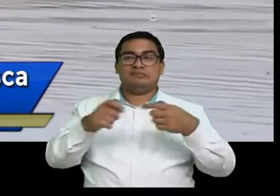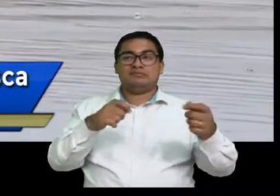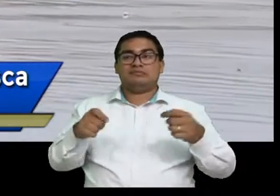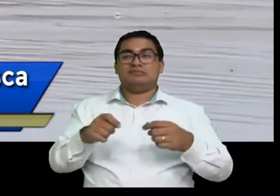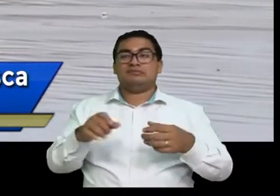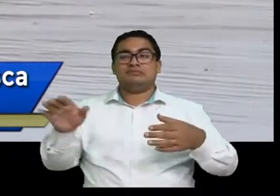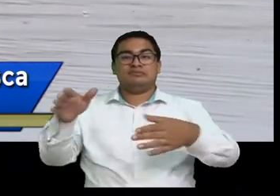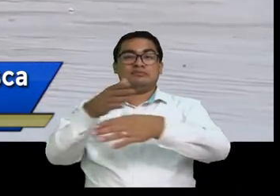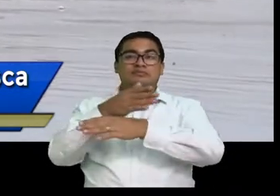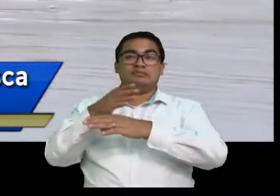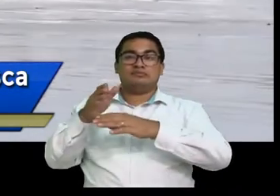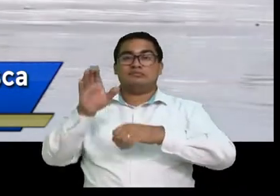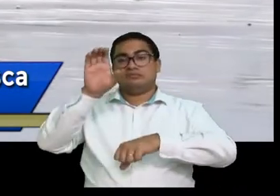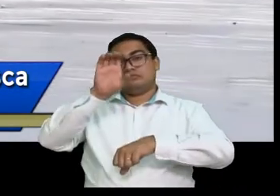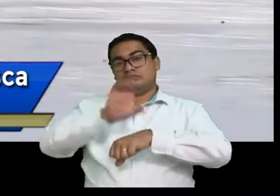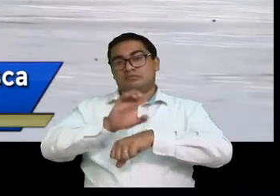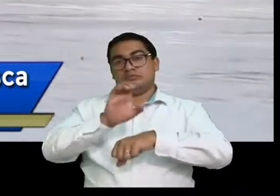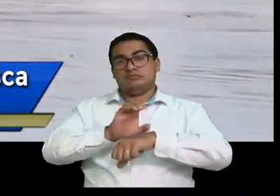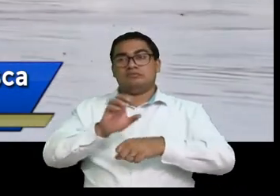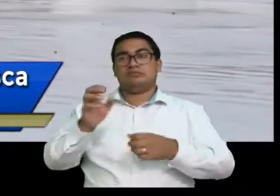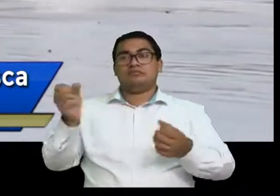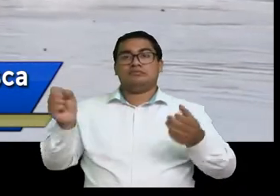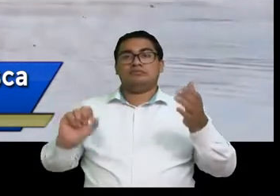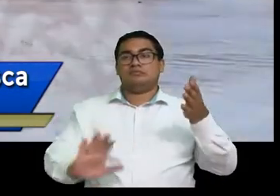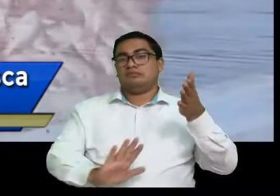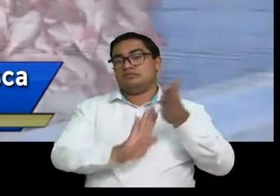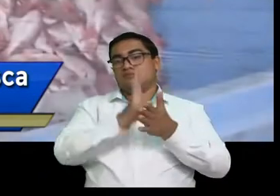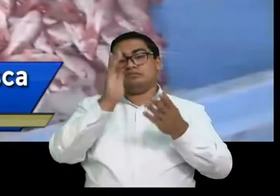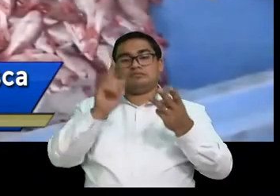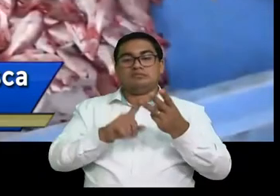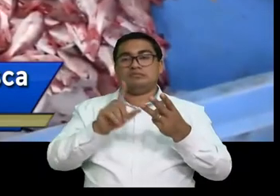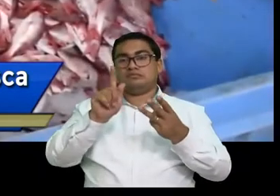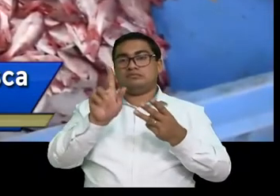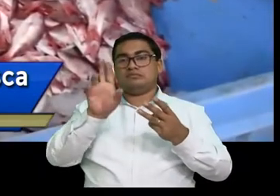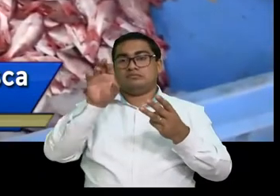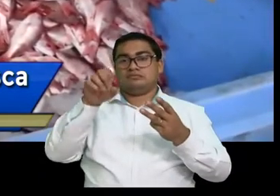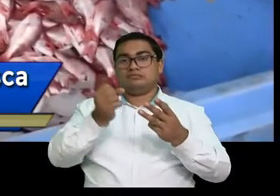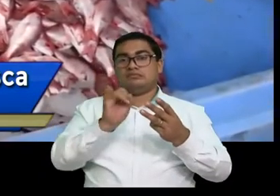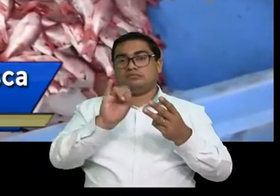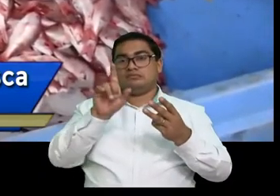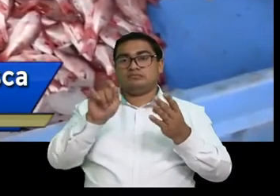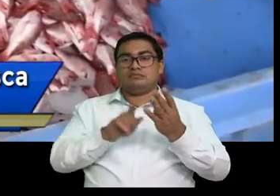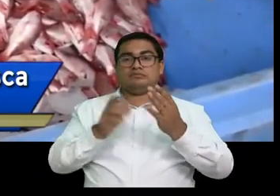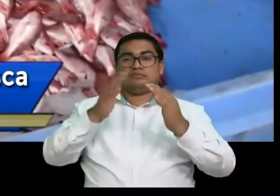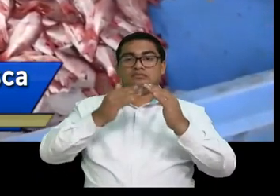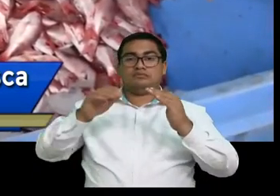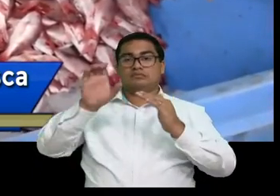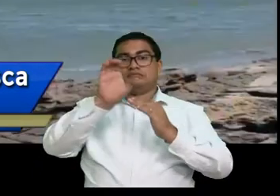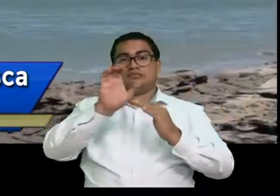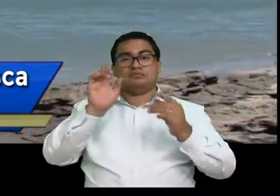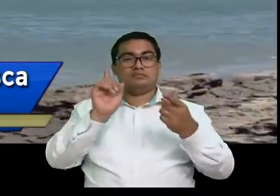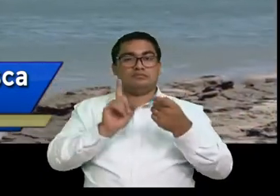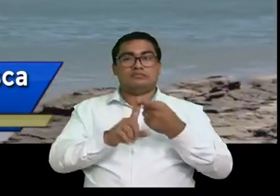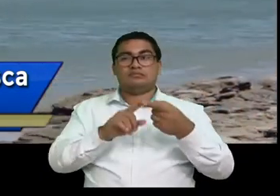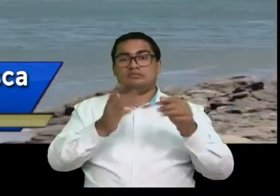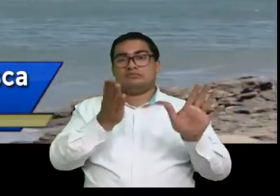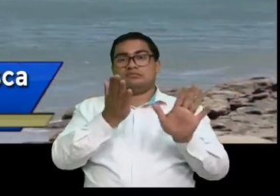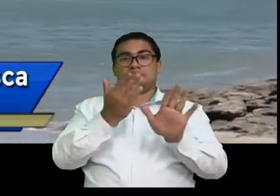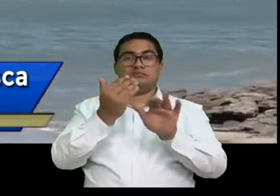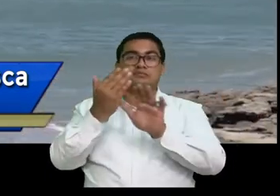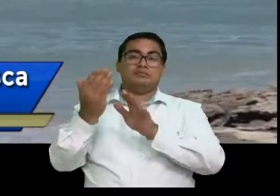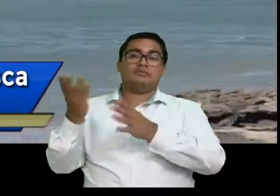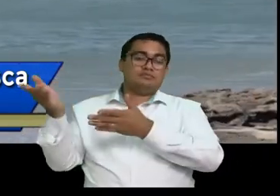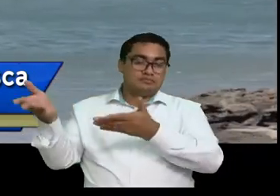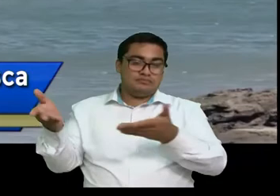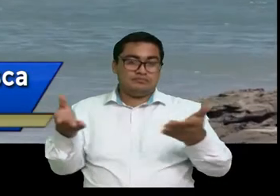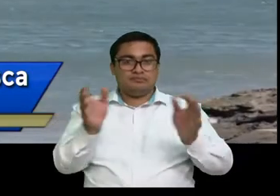los pescadores de Casares, de Mazachapa, del Tránsito, de Corinto, de San Juan del Sur,